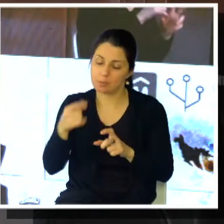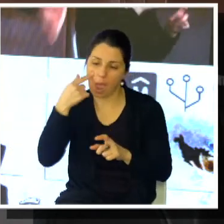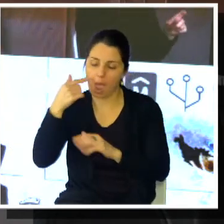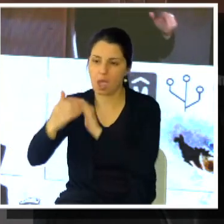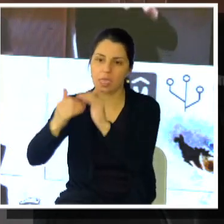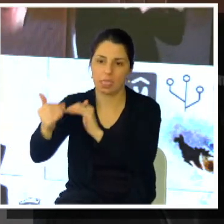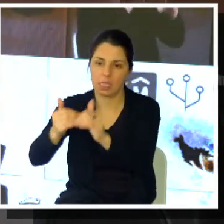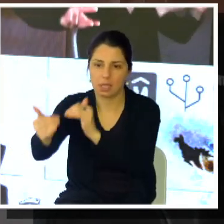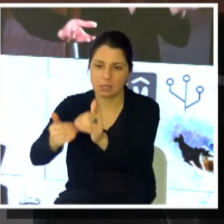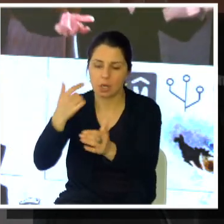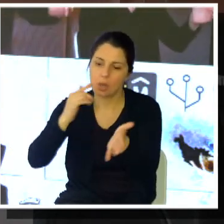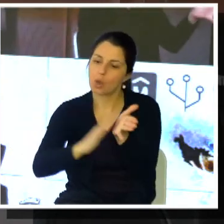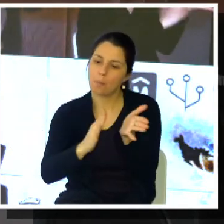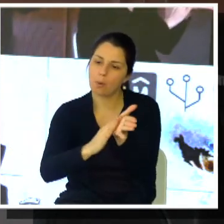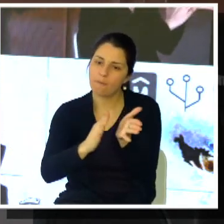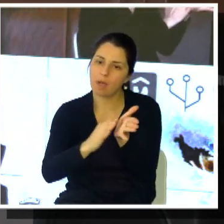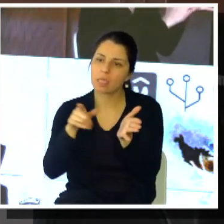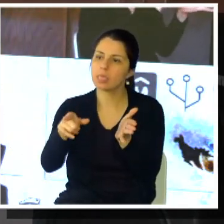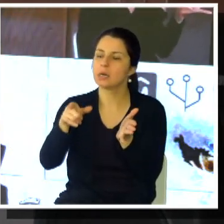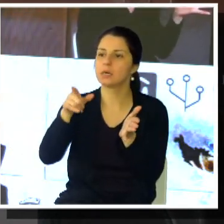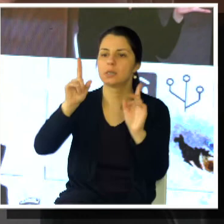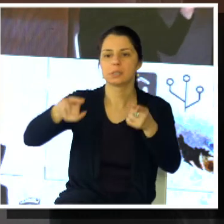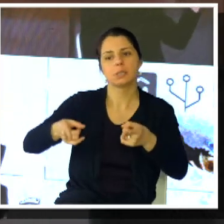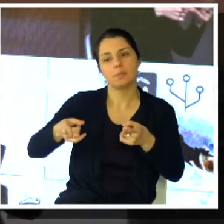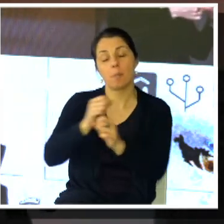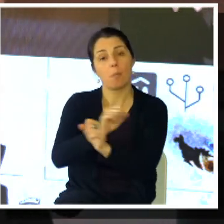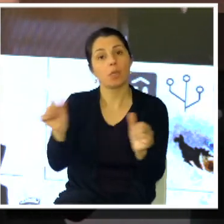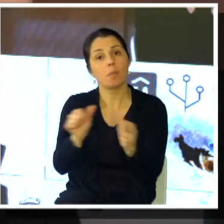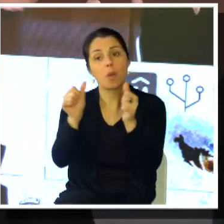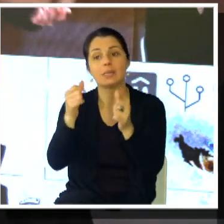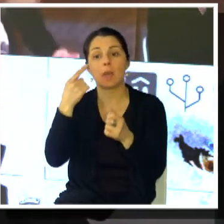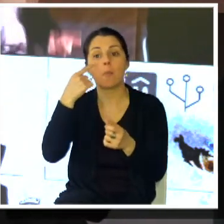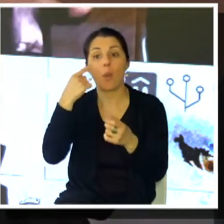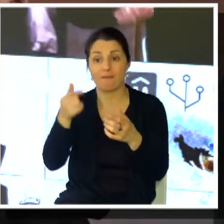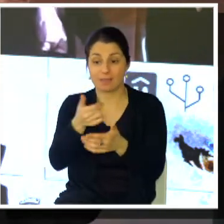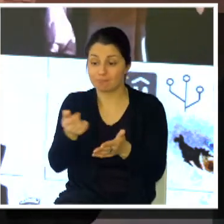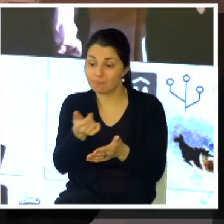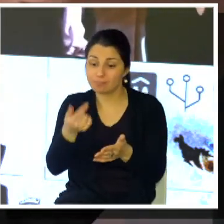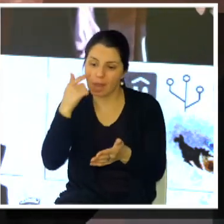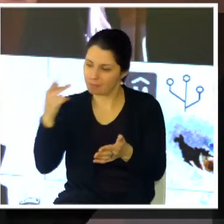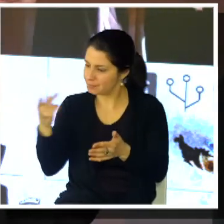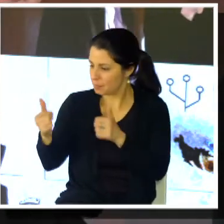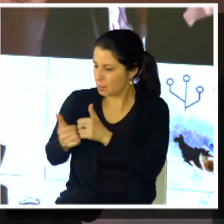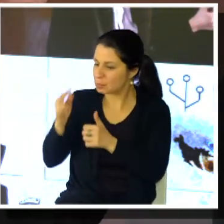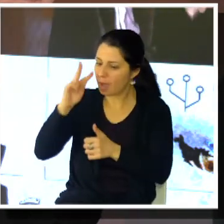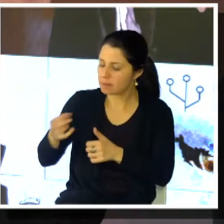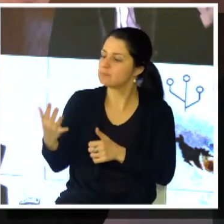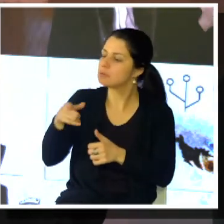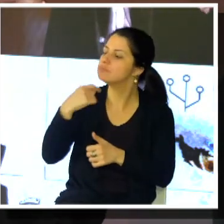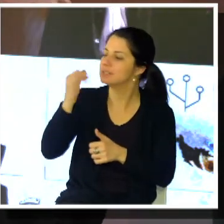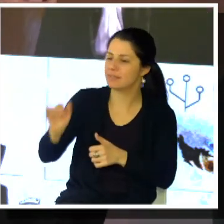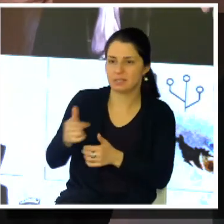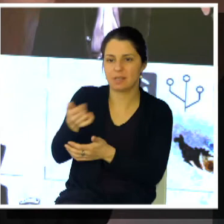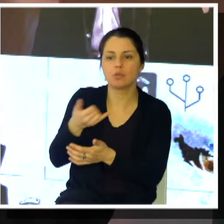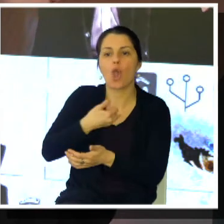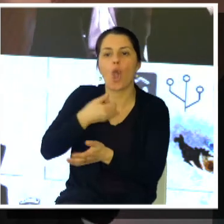desarrollo, verificando, incluso podemos hacer pruebas en maqueta en conjunto para validar dispositivos y su